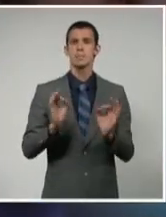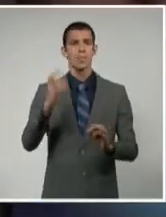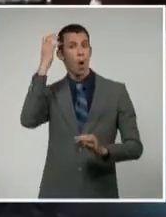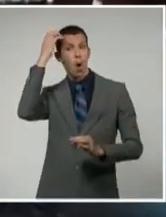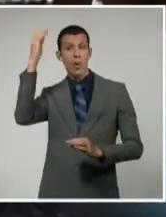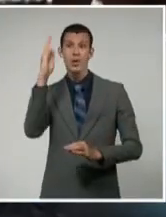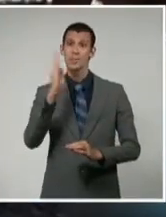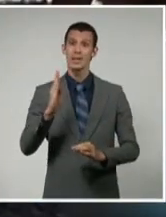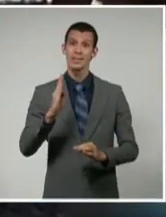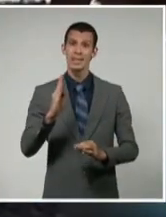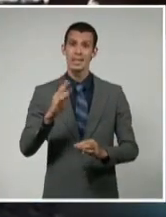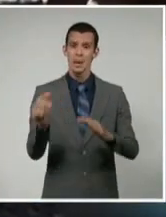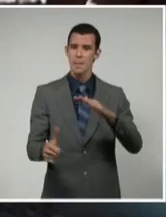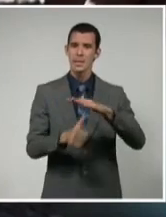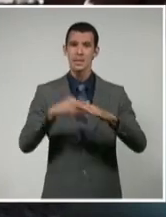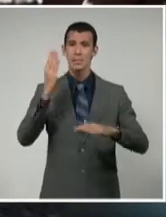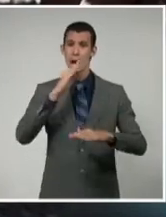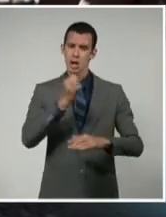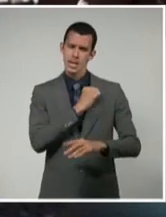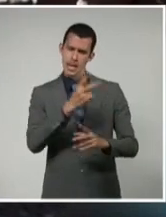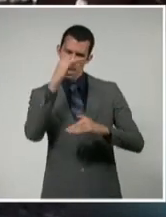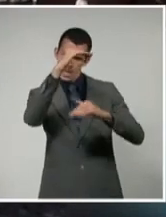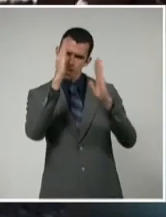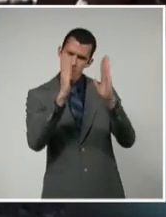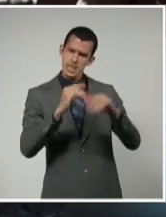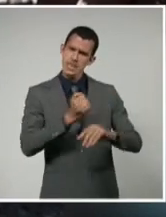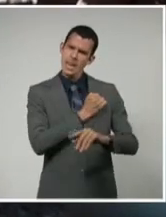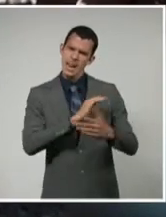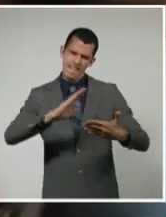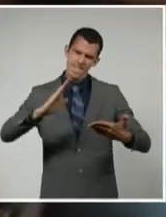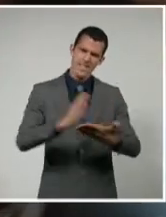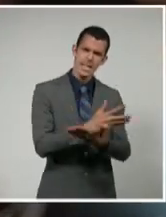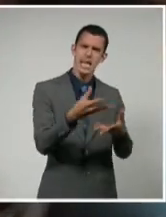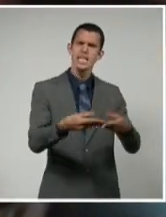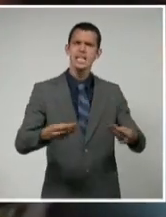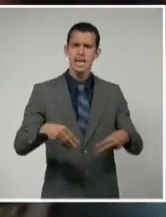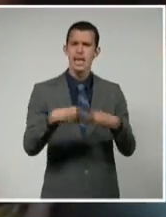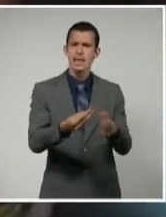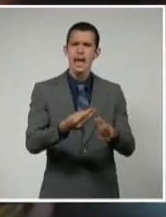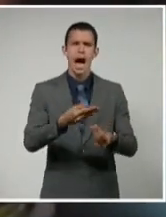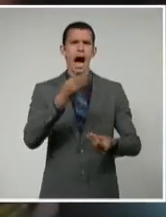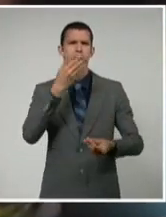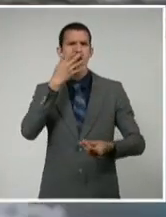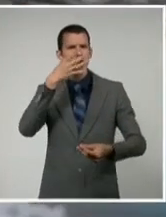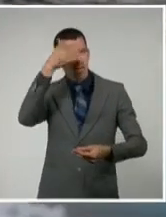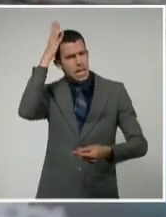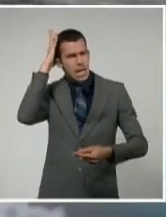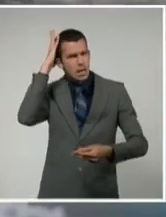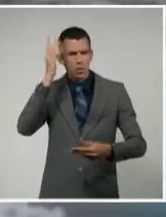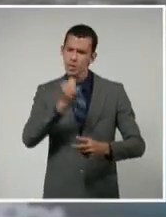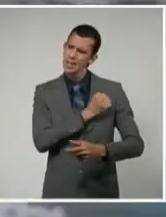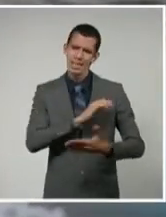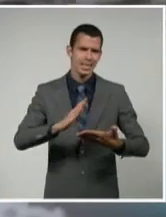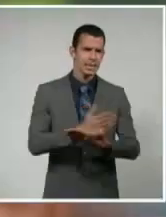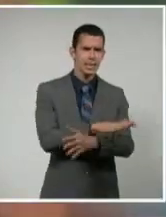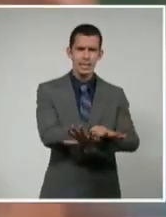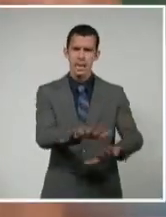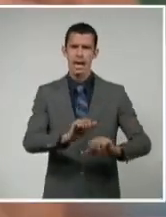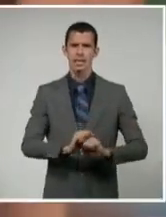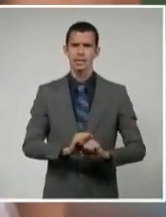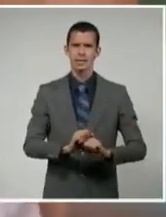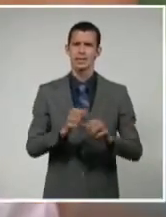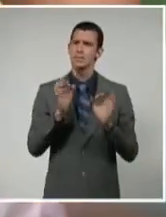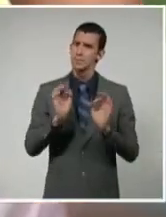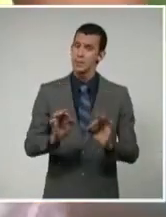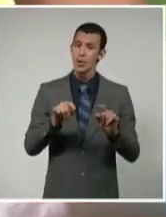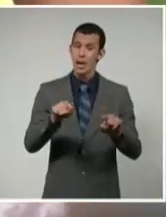fascistas implementadas contra las poblaciones nativas por el gobierno de Bolsonaro. En contribución a un debate impostergable, Casa